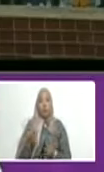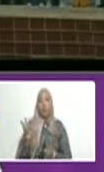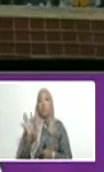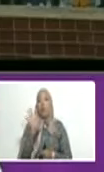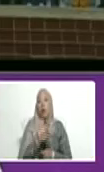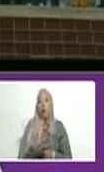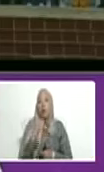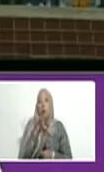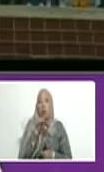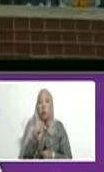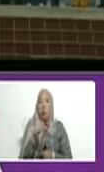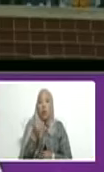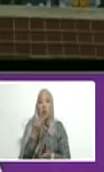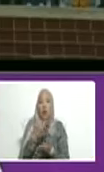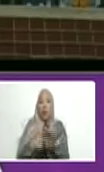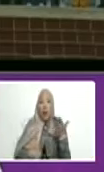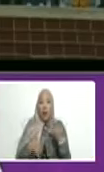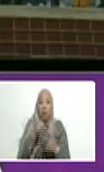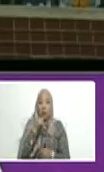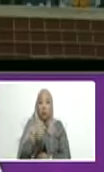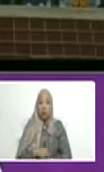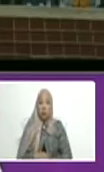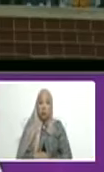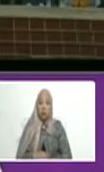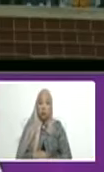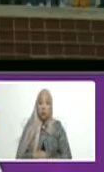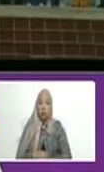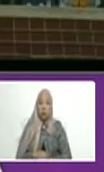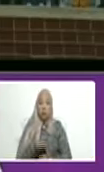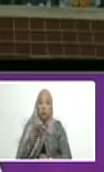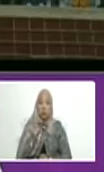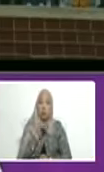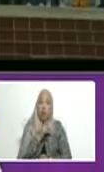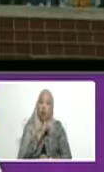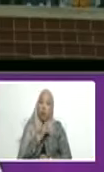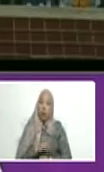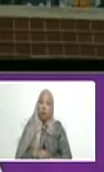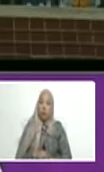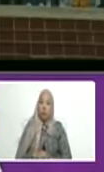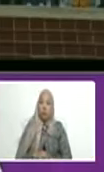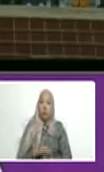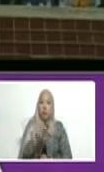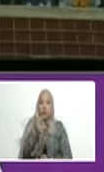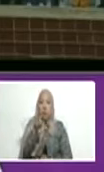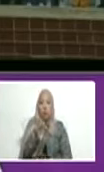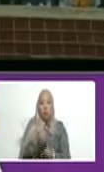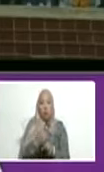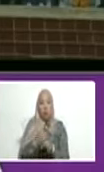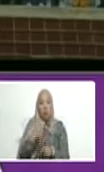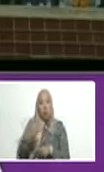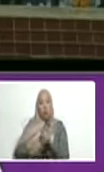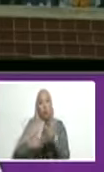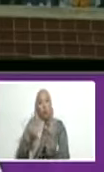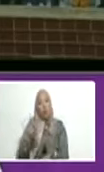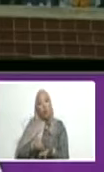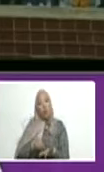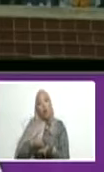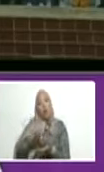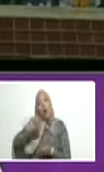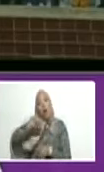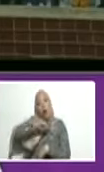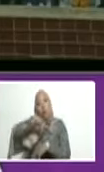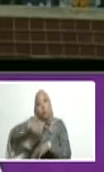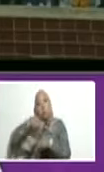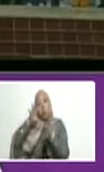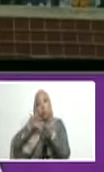del país. Y el hombre, a las 12 horas, dijo, voy a contarlo todo.